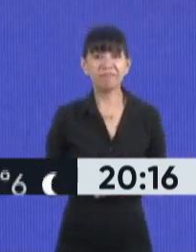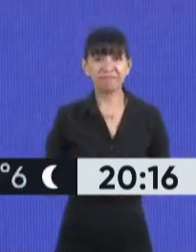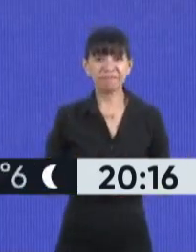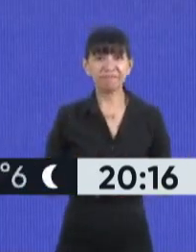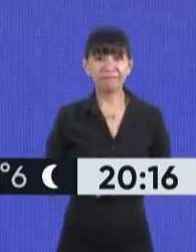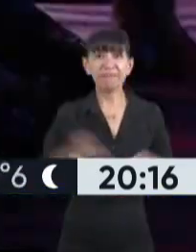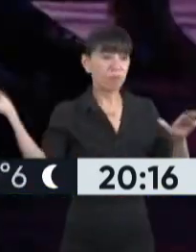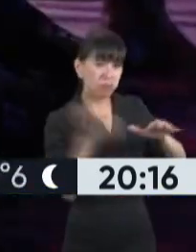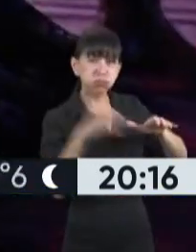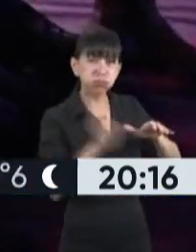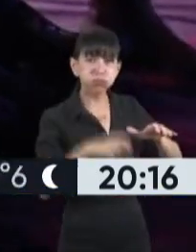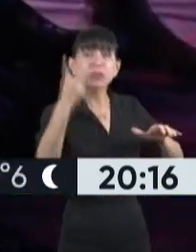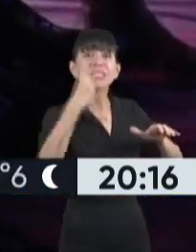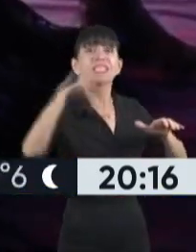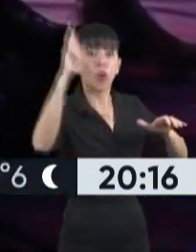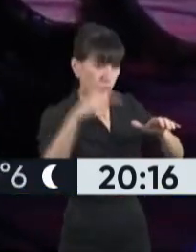gas no convencional del mundo.